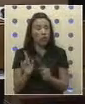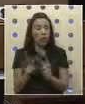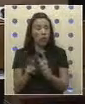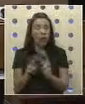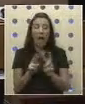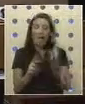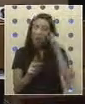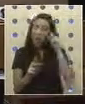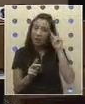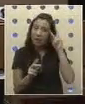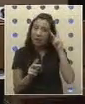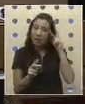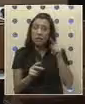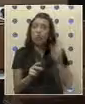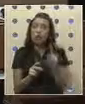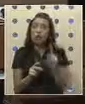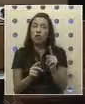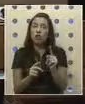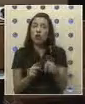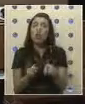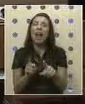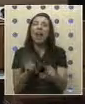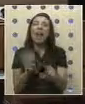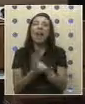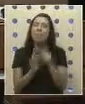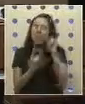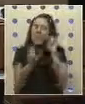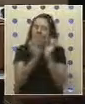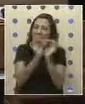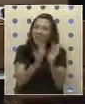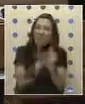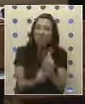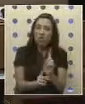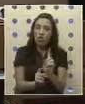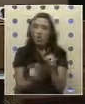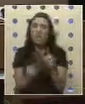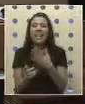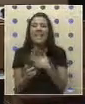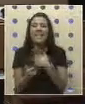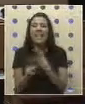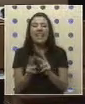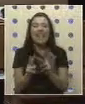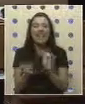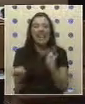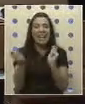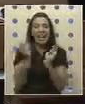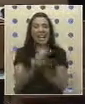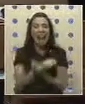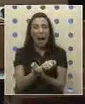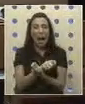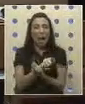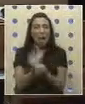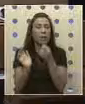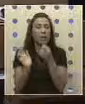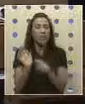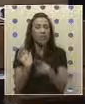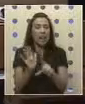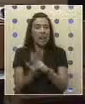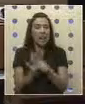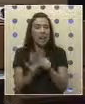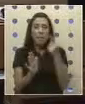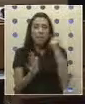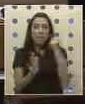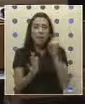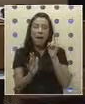interpretación. Este proyecto no es una ley interpretativa en esa materia. Lo que pretende hacer es cambiar el tenor literal de la ley vigente